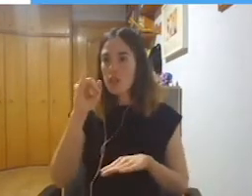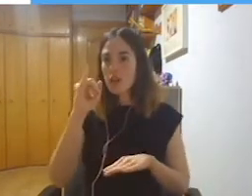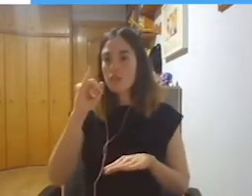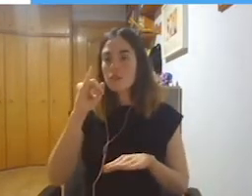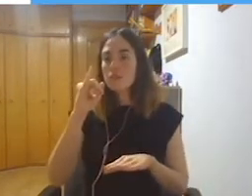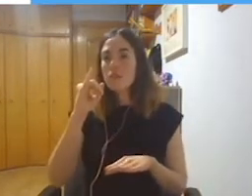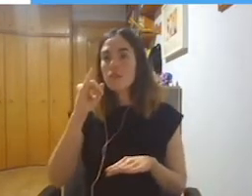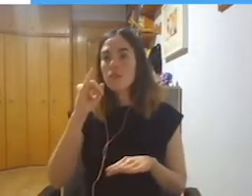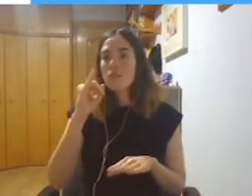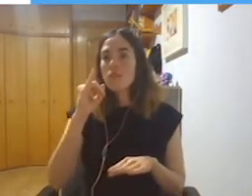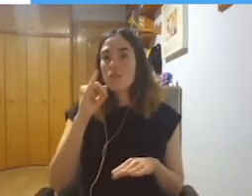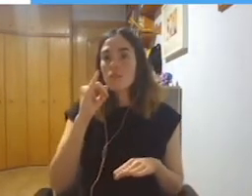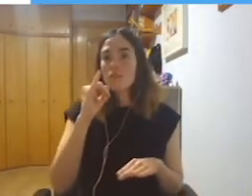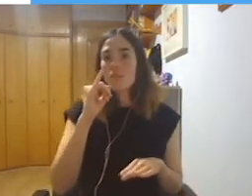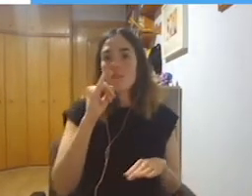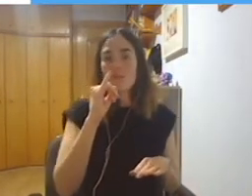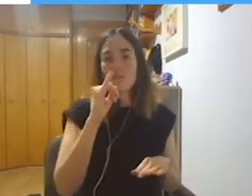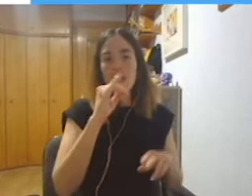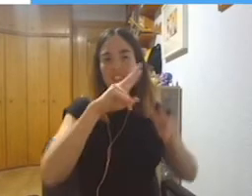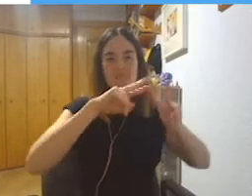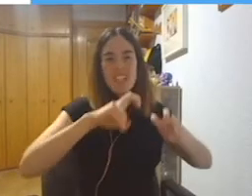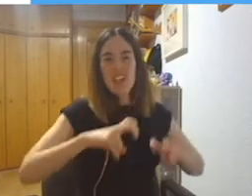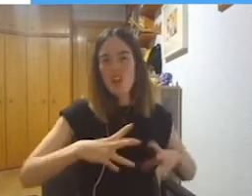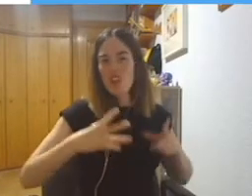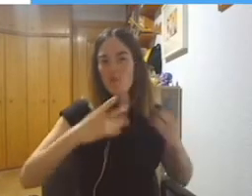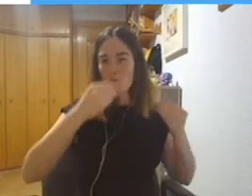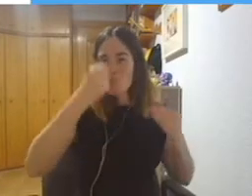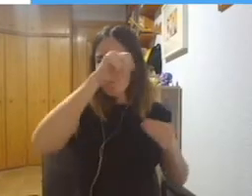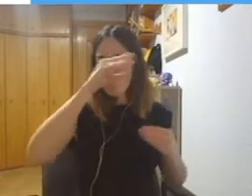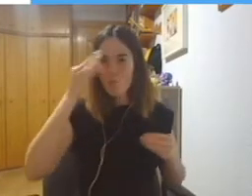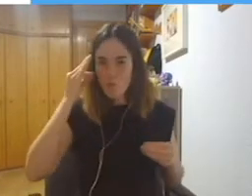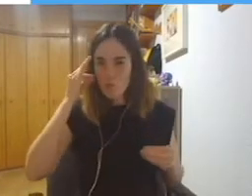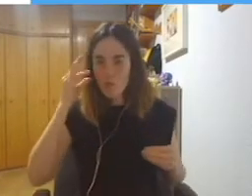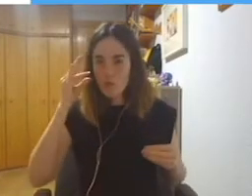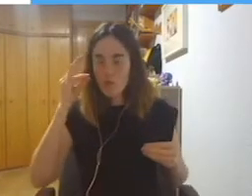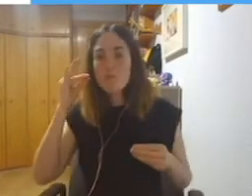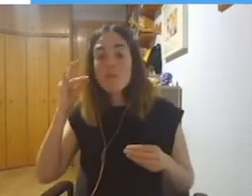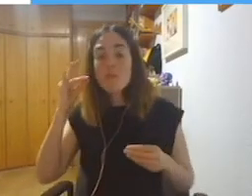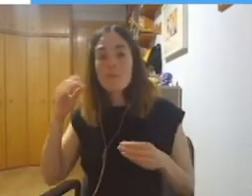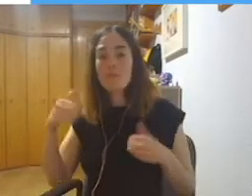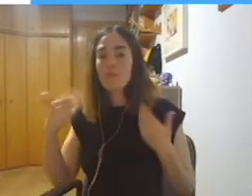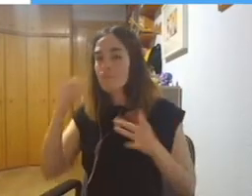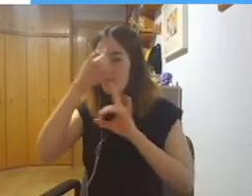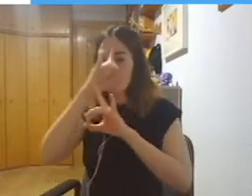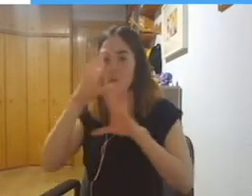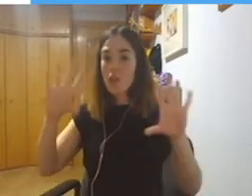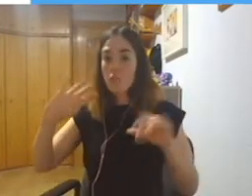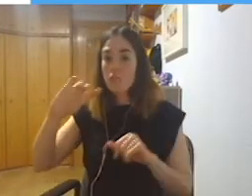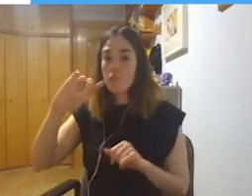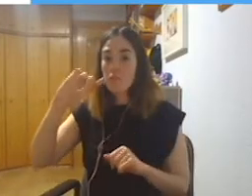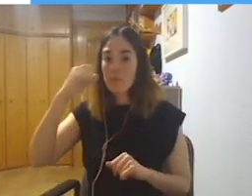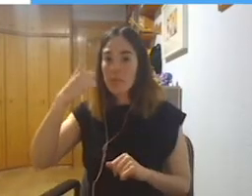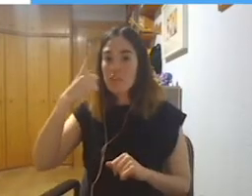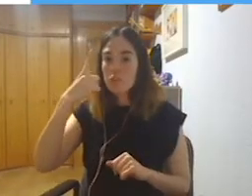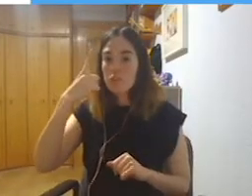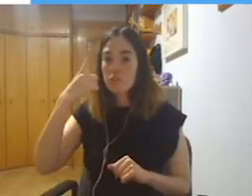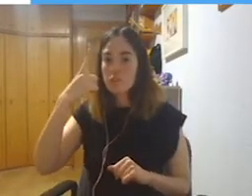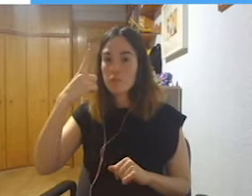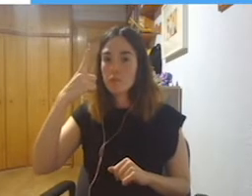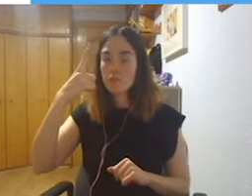historia detrás de muchos investigadores e investigadoras. Y entonces, claro, lo primero